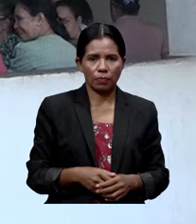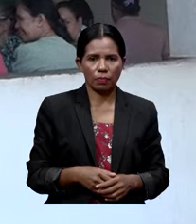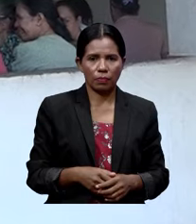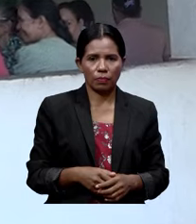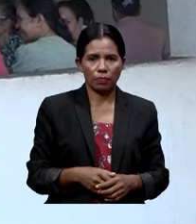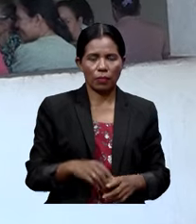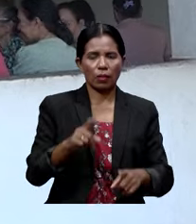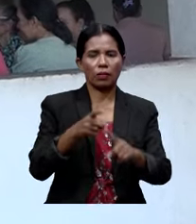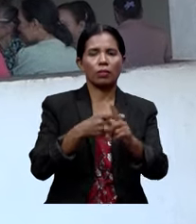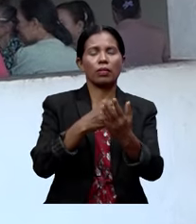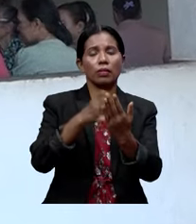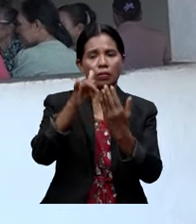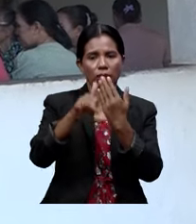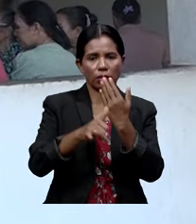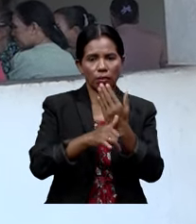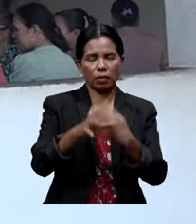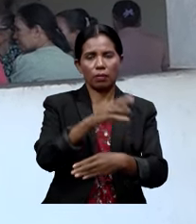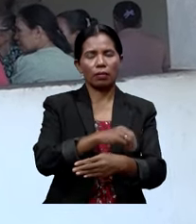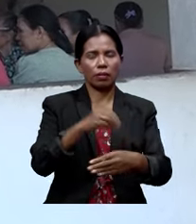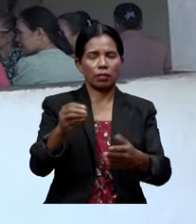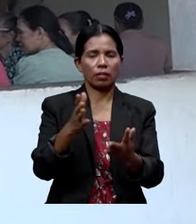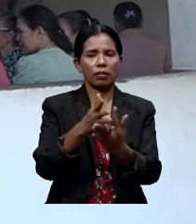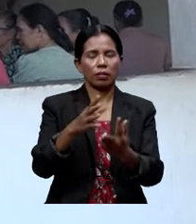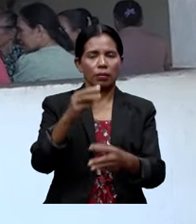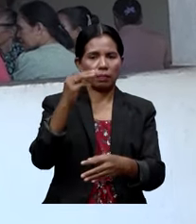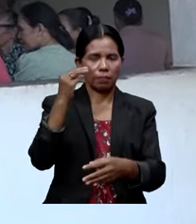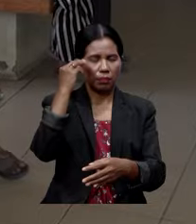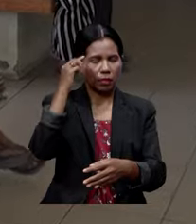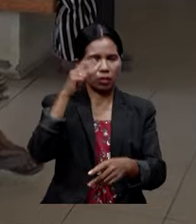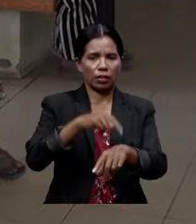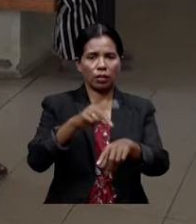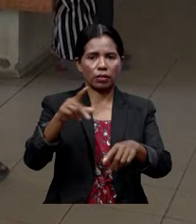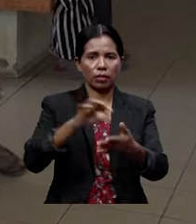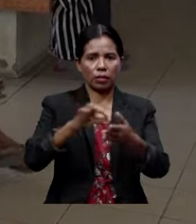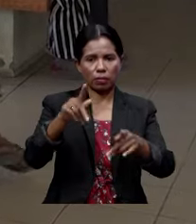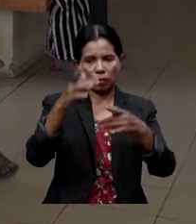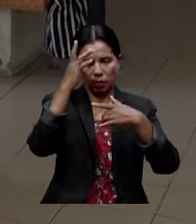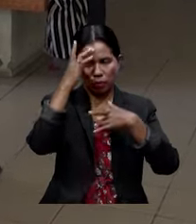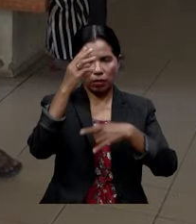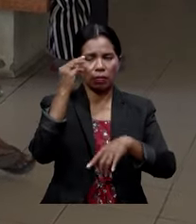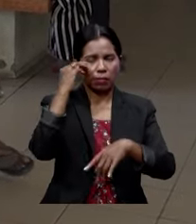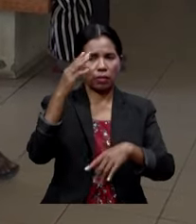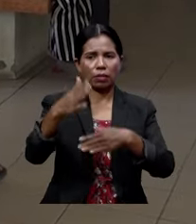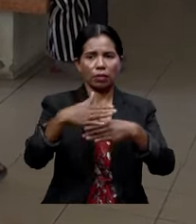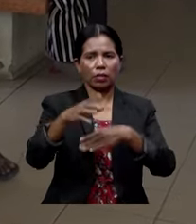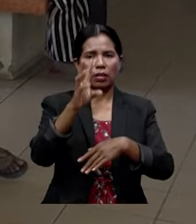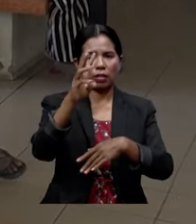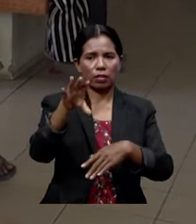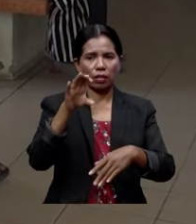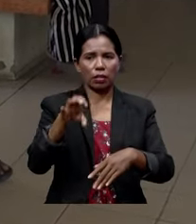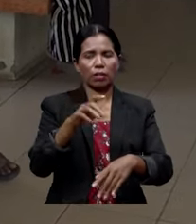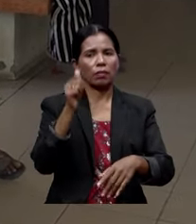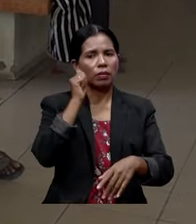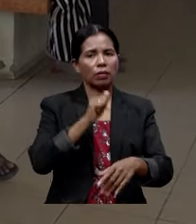E a Fulan Zuinho, né, Centro Matan Nacional Hengeve, resiste paciente moras matan besic atos nem. O sinúmero, né, maioria